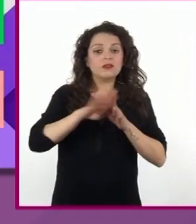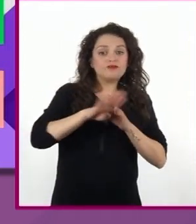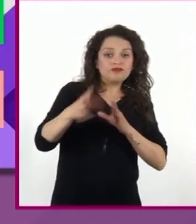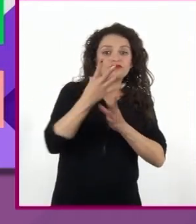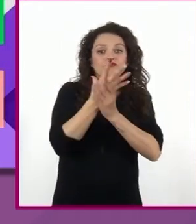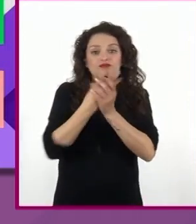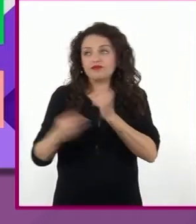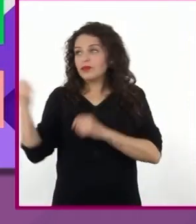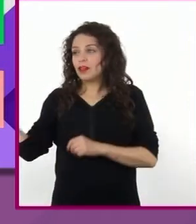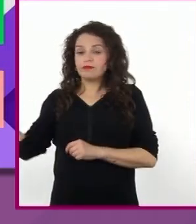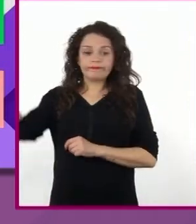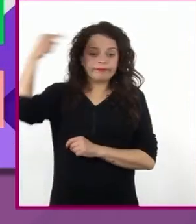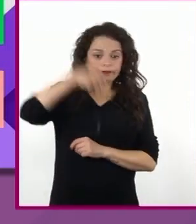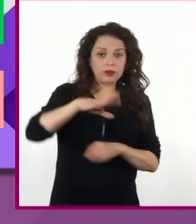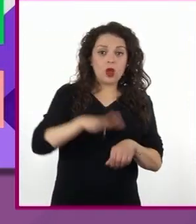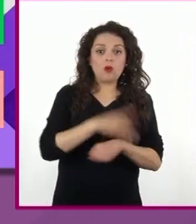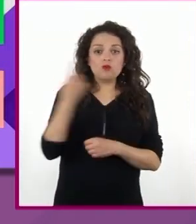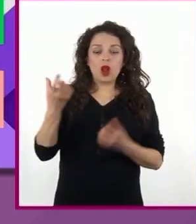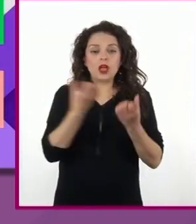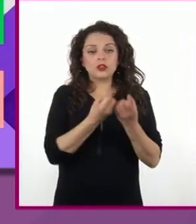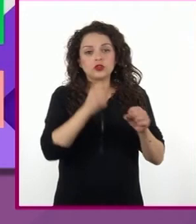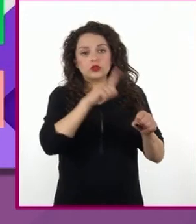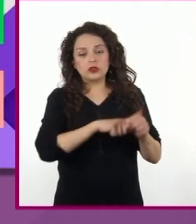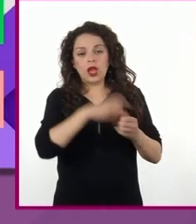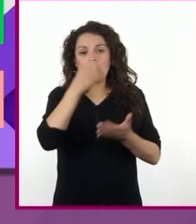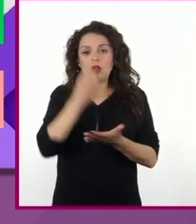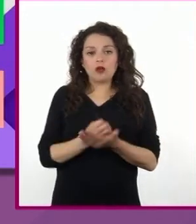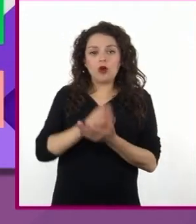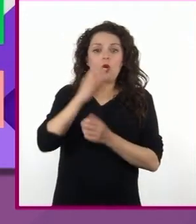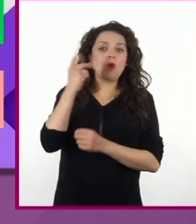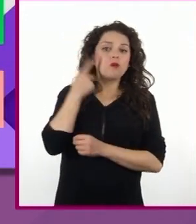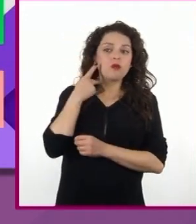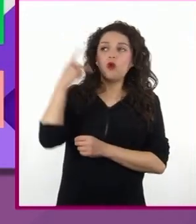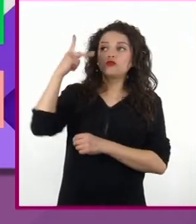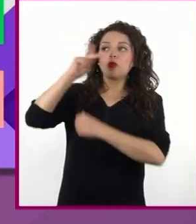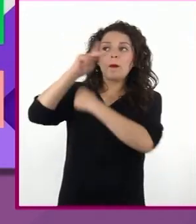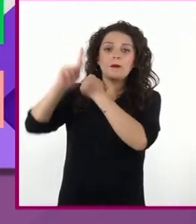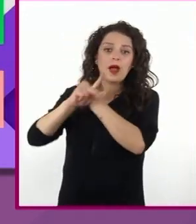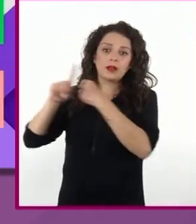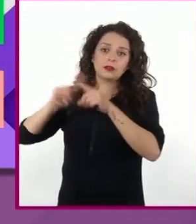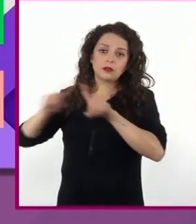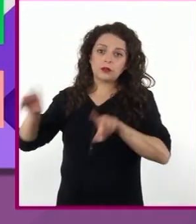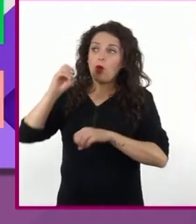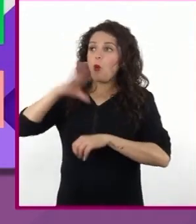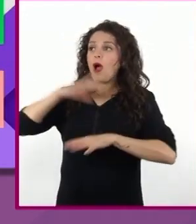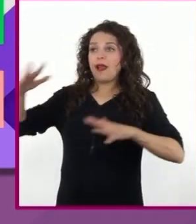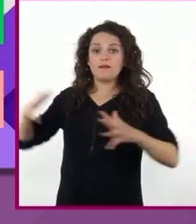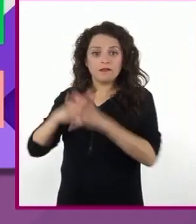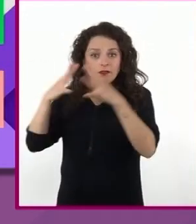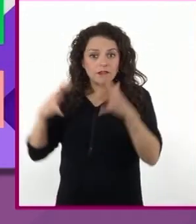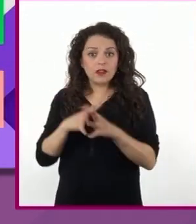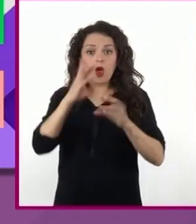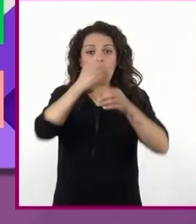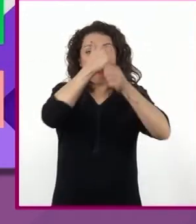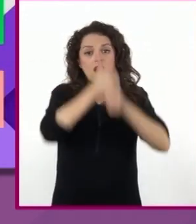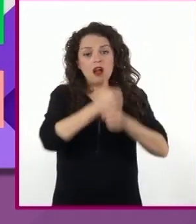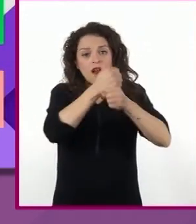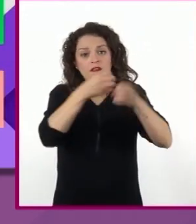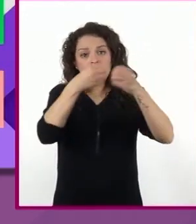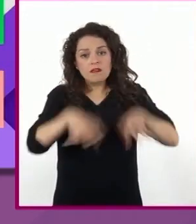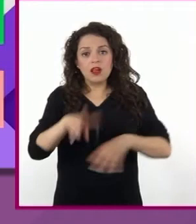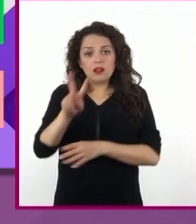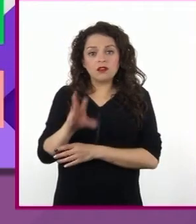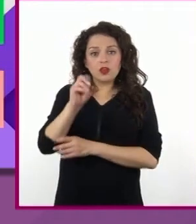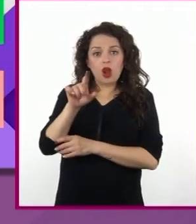social, económica o política en su país. Han vivido guerras o violencia. En este caso,